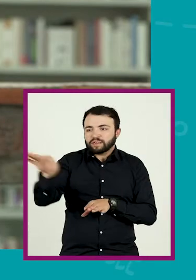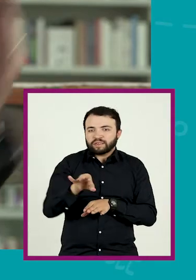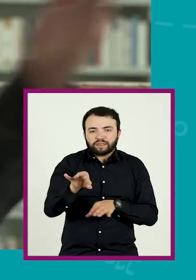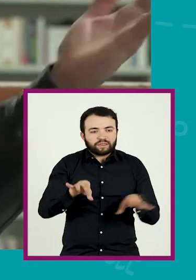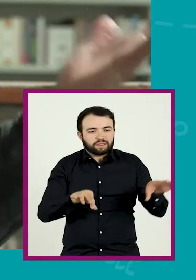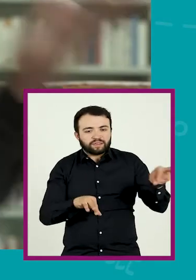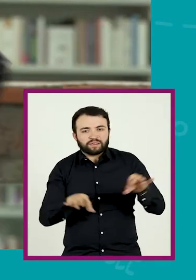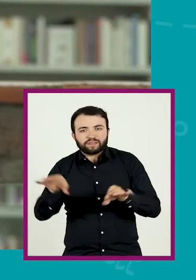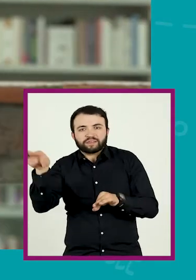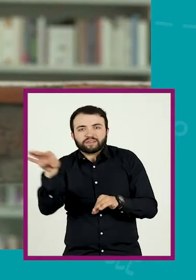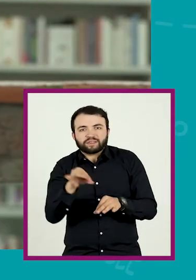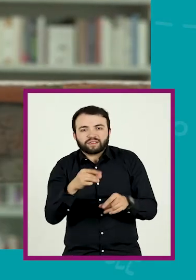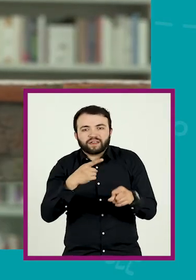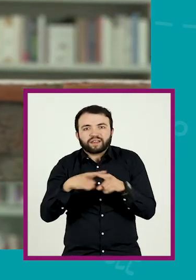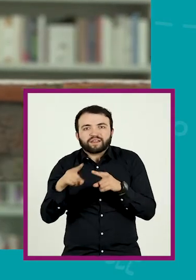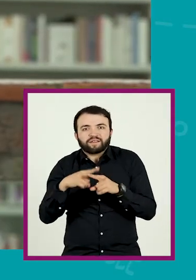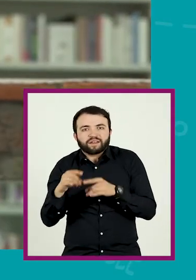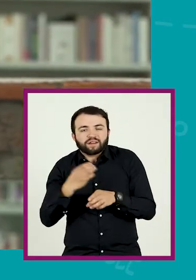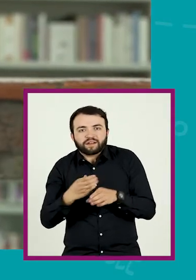metafísico que parecen subsanar